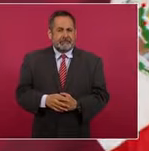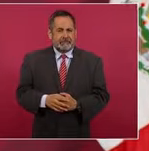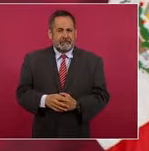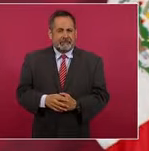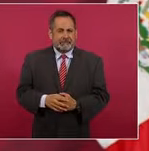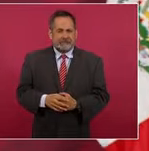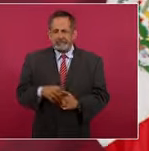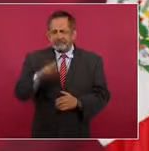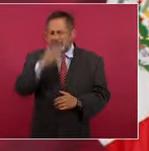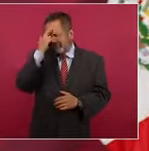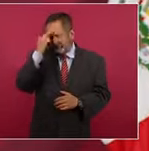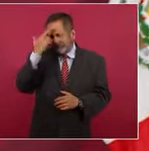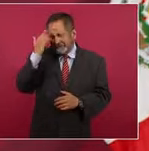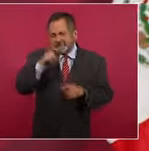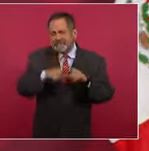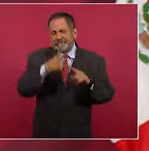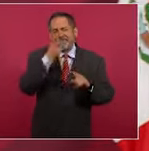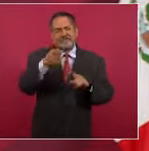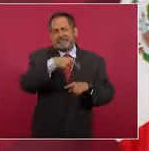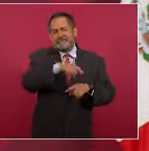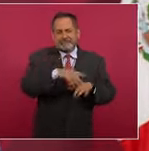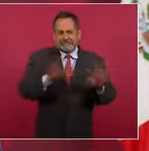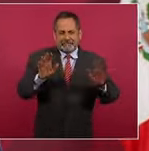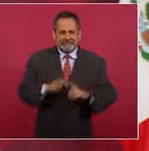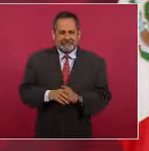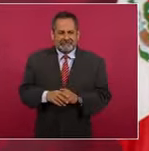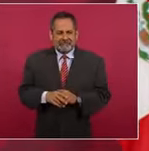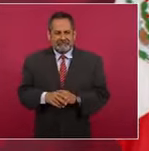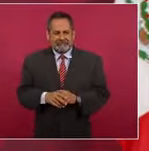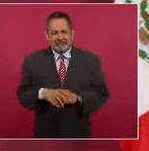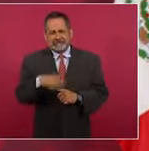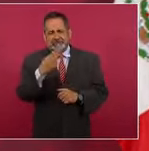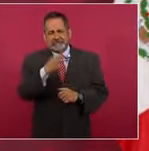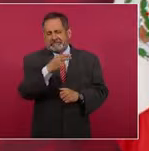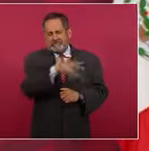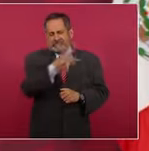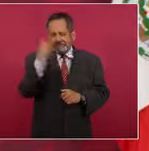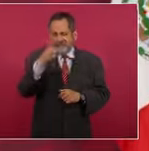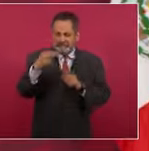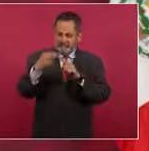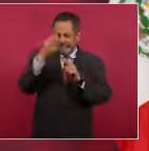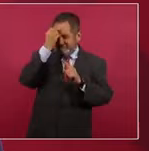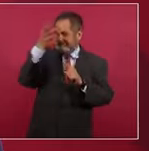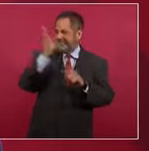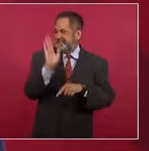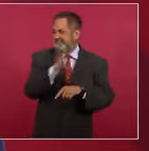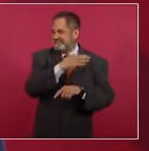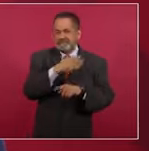No sé quién lo dijo, pues, pero cuyo nombre hay que olvidar.